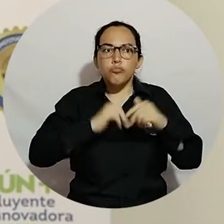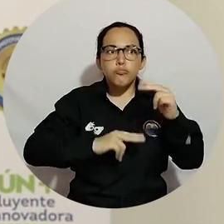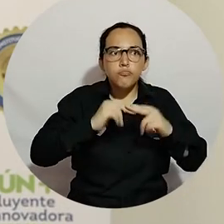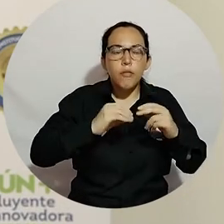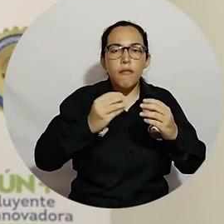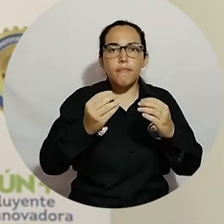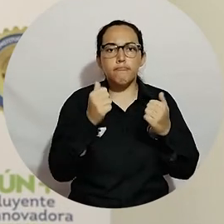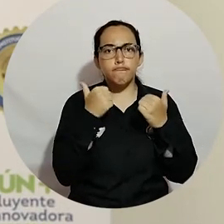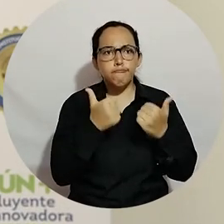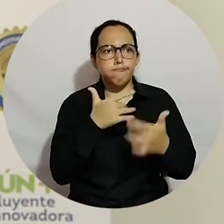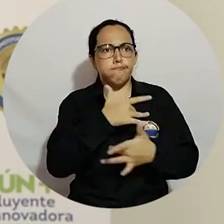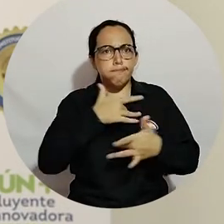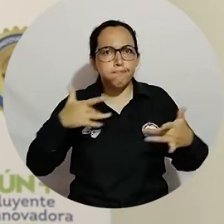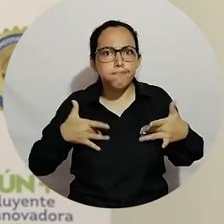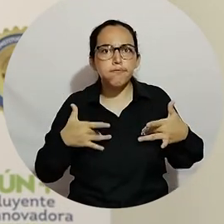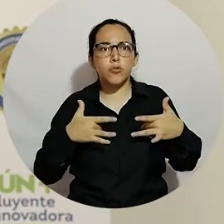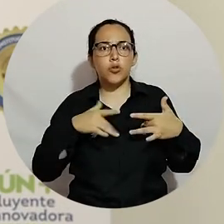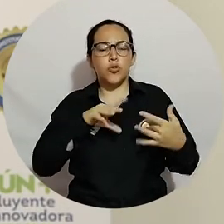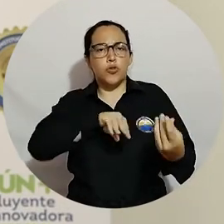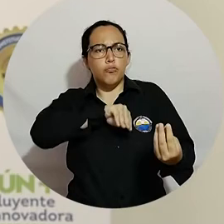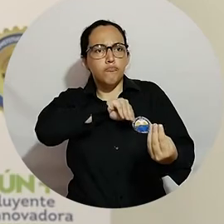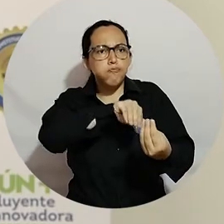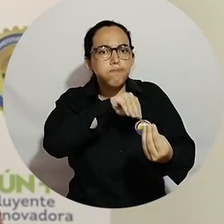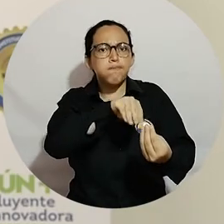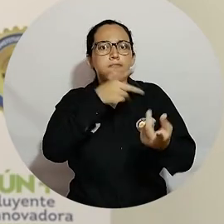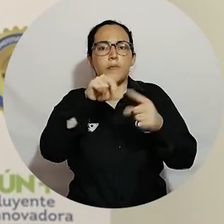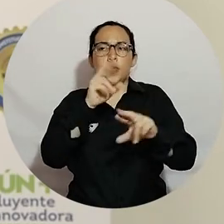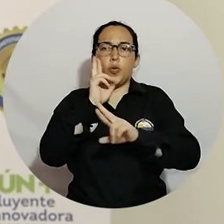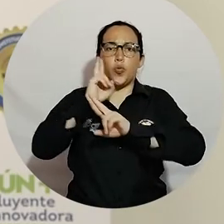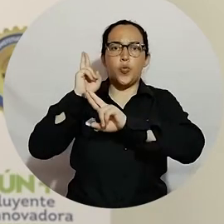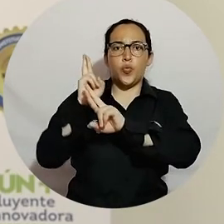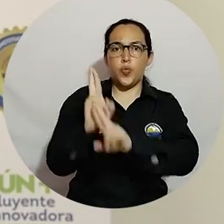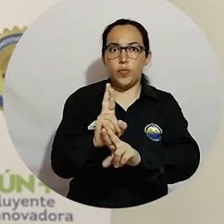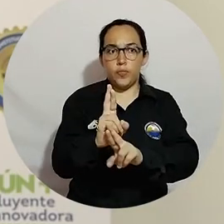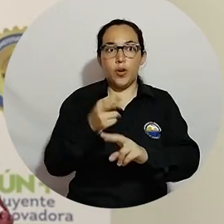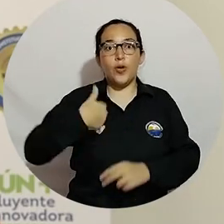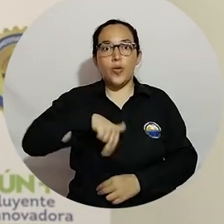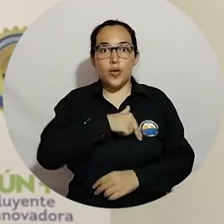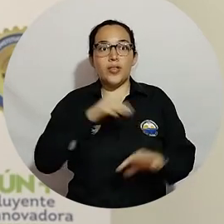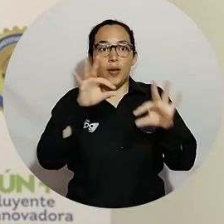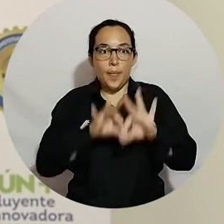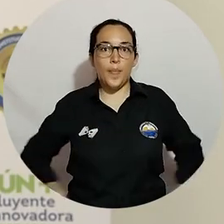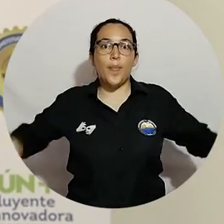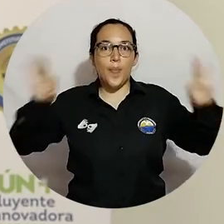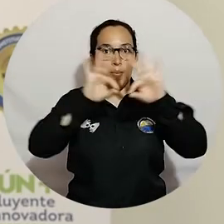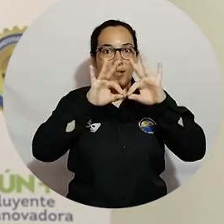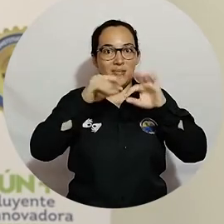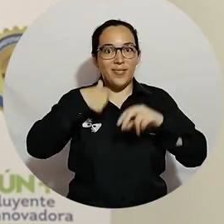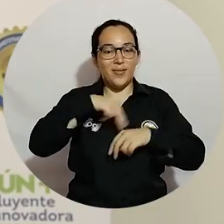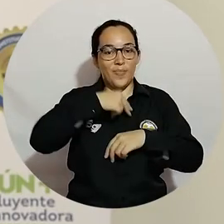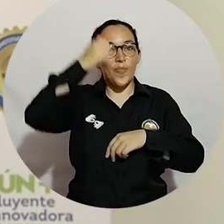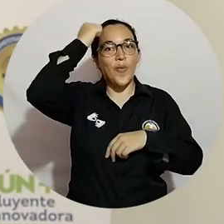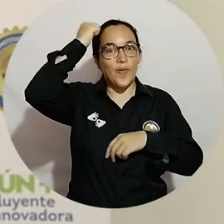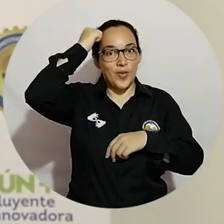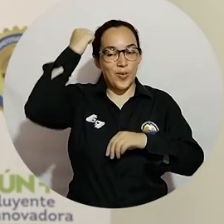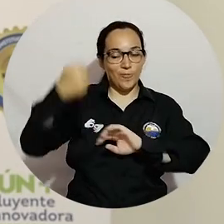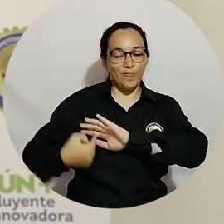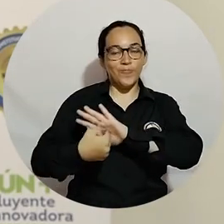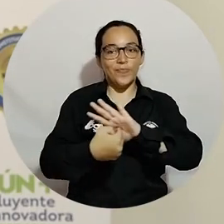el fortalecimiento y el fomento y el reconocimiento de nuestra importante y hermosa labor docente.